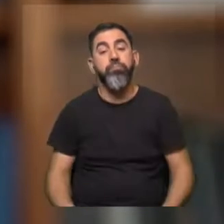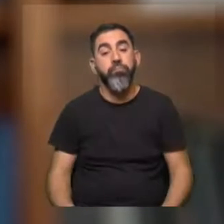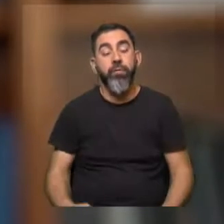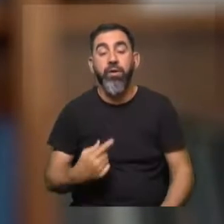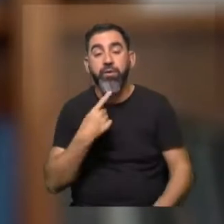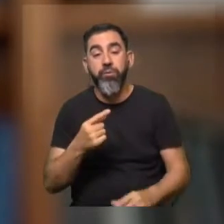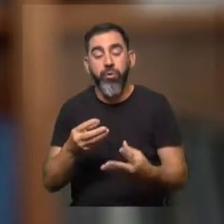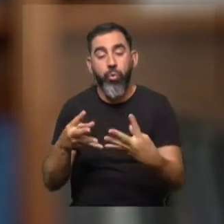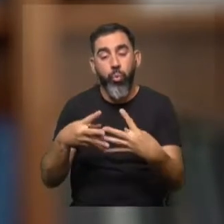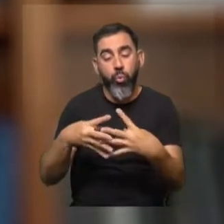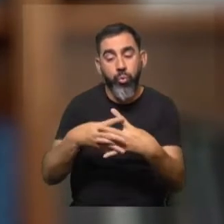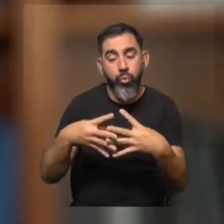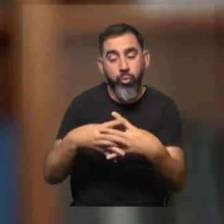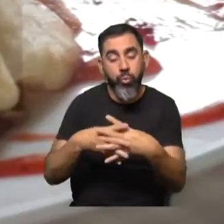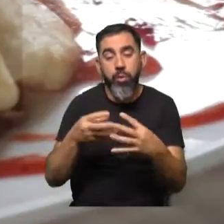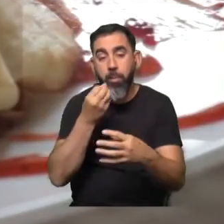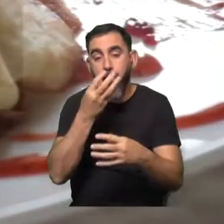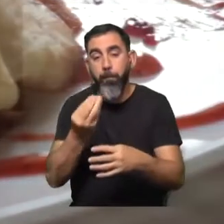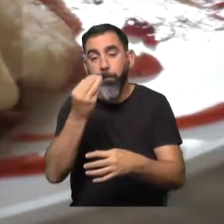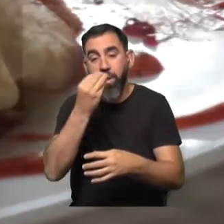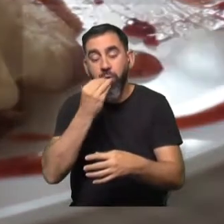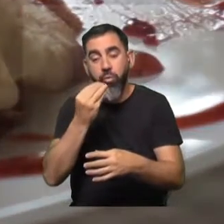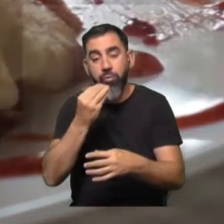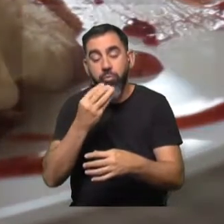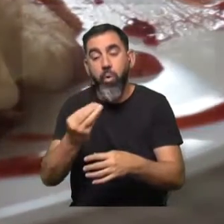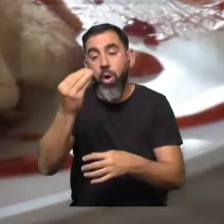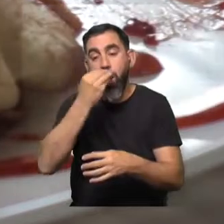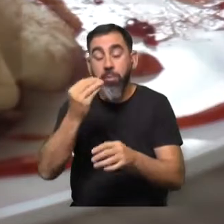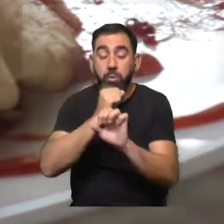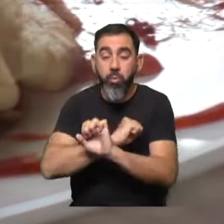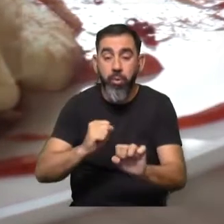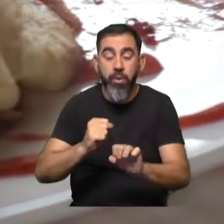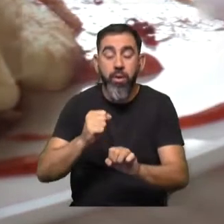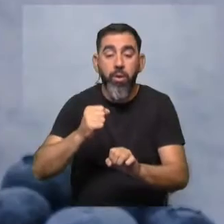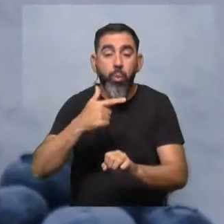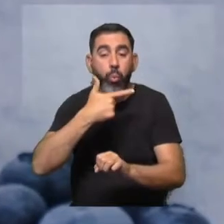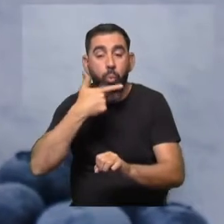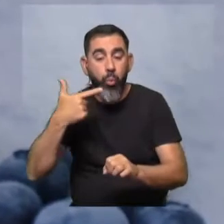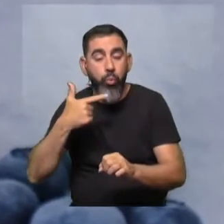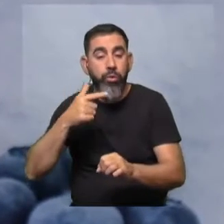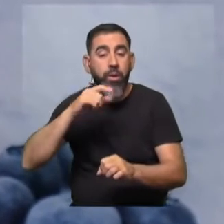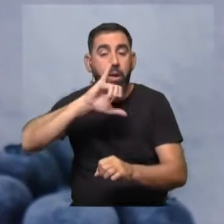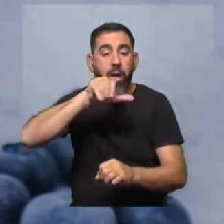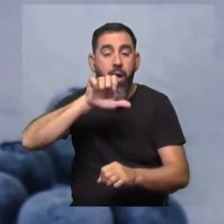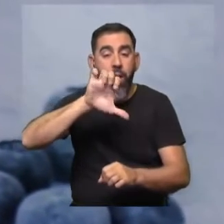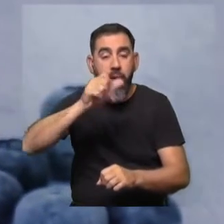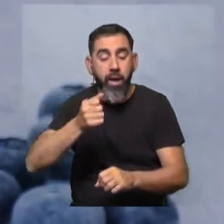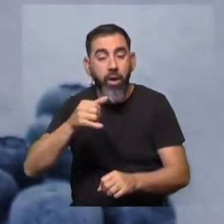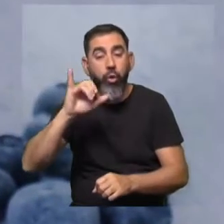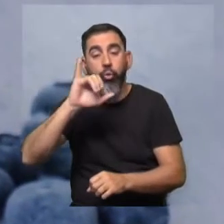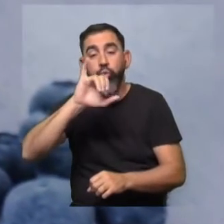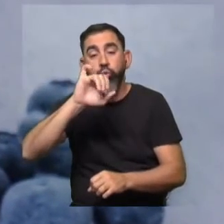aporta textura, mejora la textura de los alimentos, que como alimentos pueden ser mermeladas, jaleas,